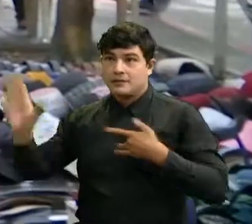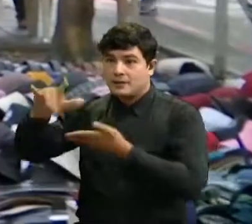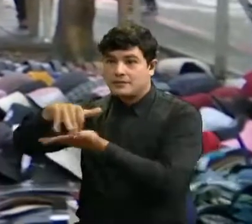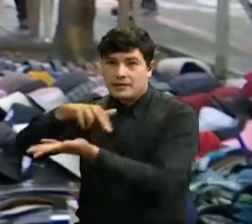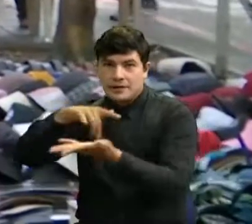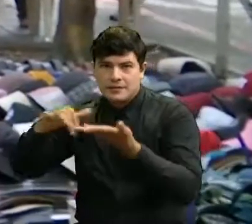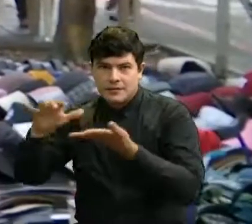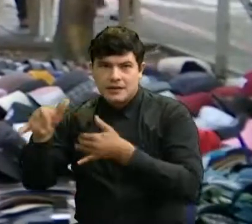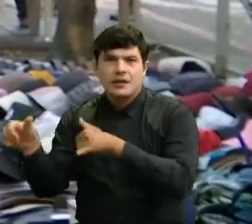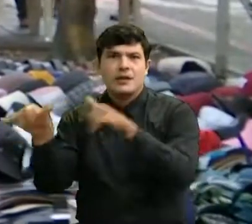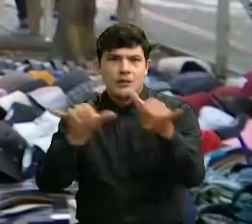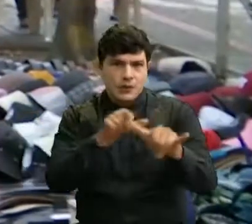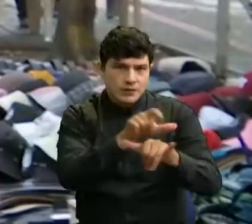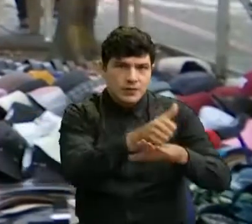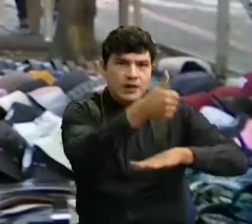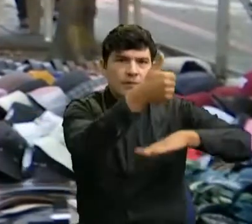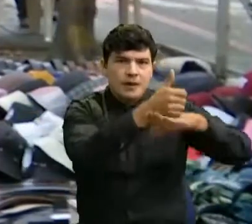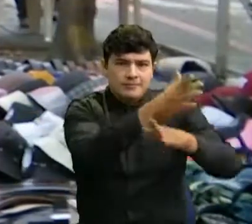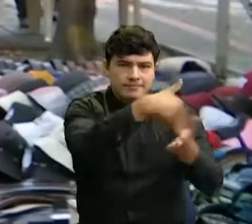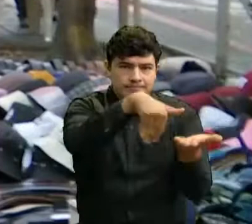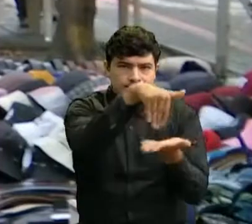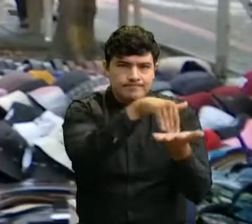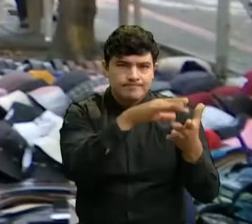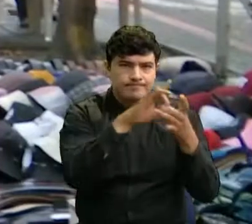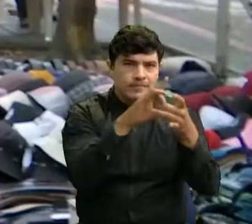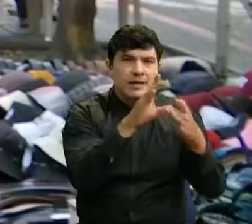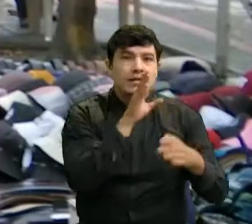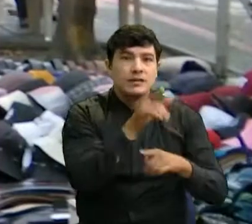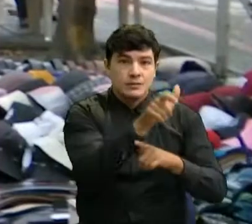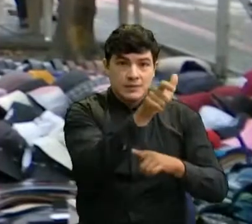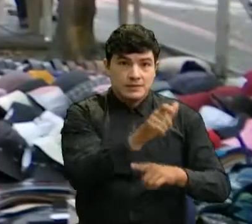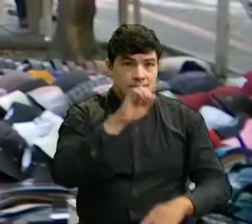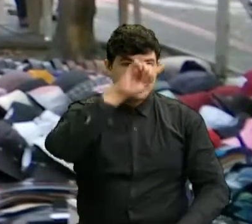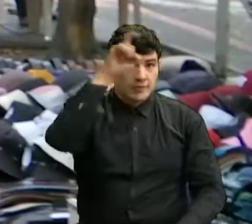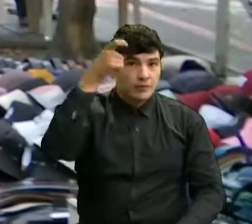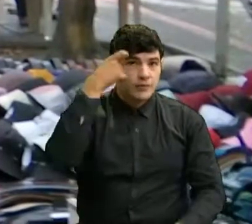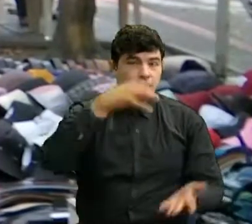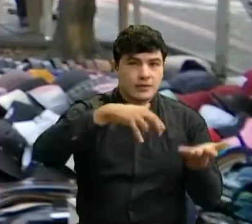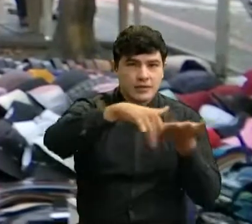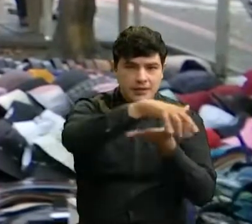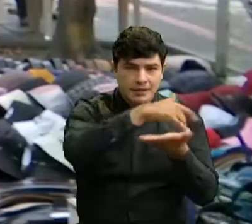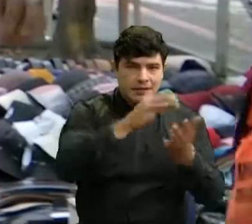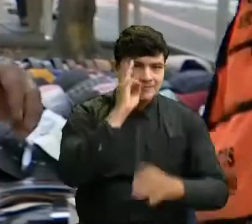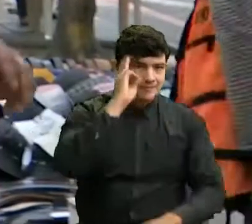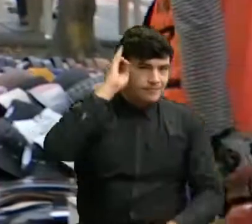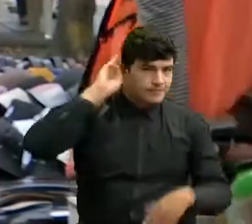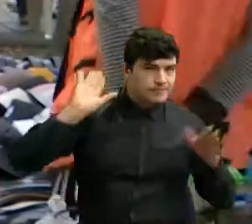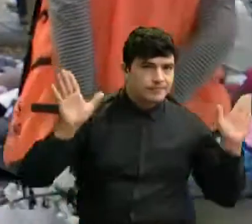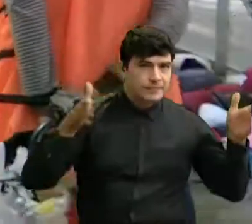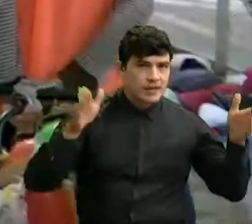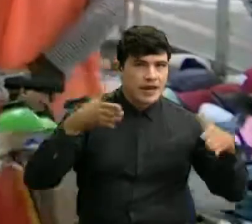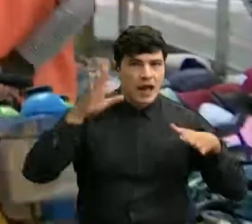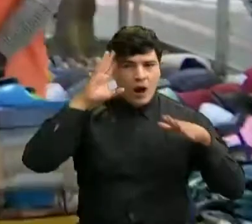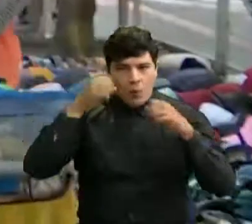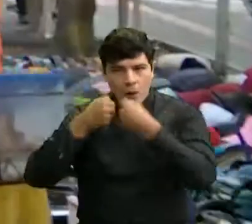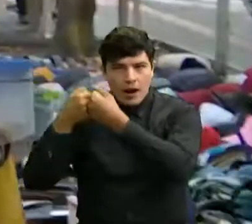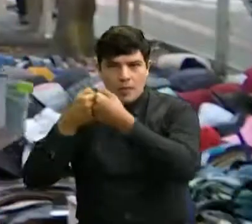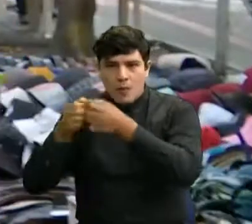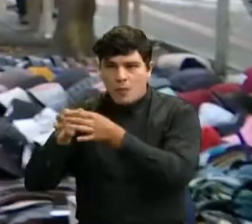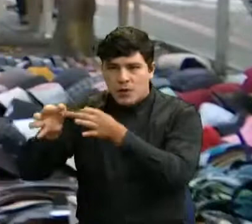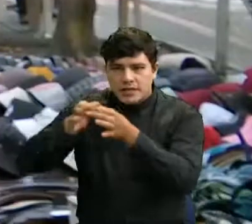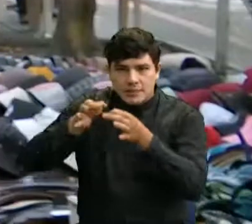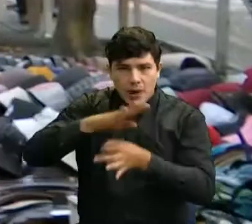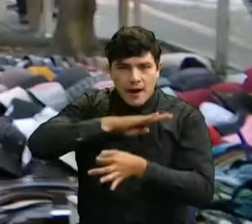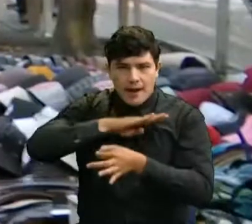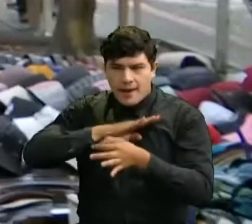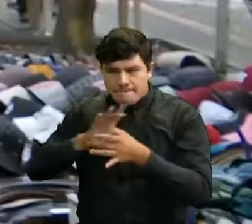igual forma el puesto de mando unificado en cabeza del gobernador de Santander, Mauricio Aguilar Hurtado, y los alcaldes del área